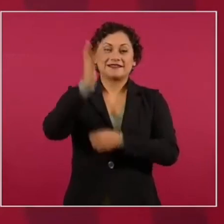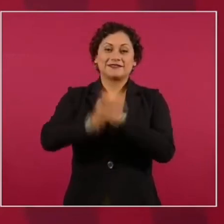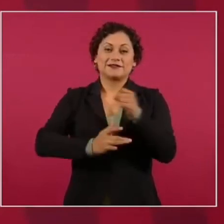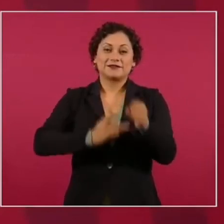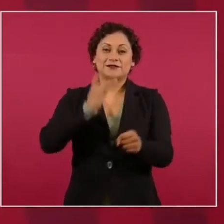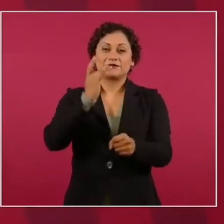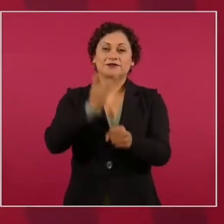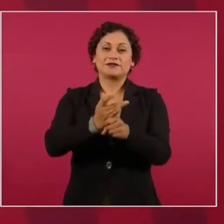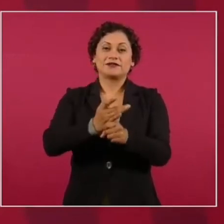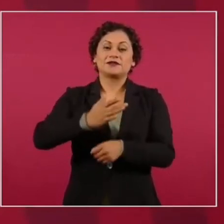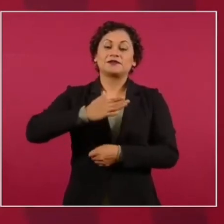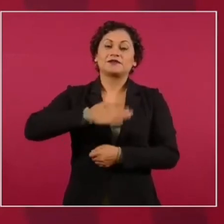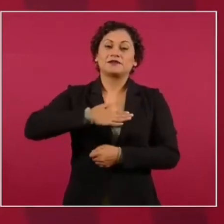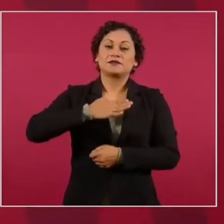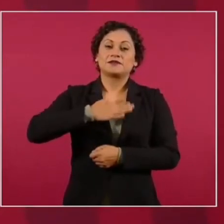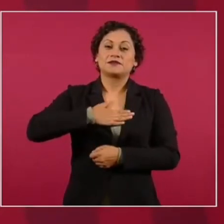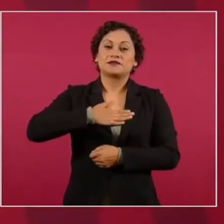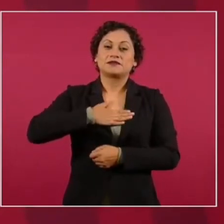mi hermano